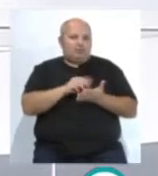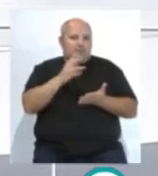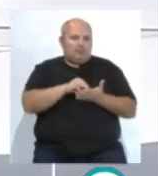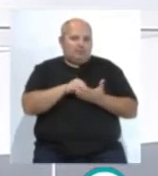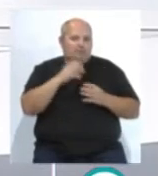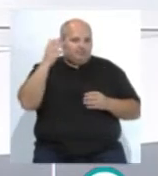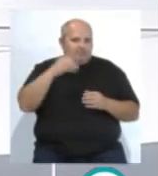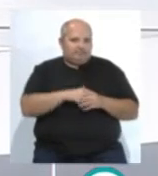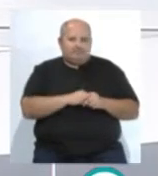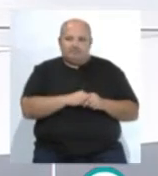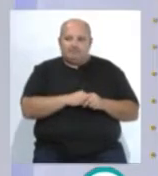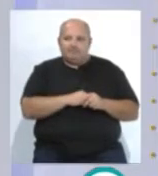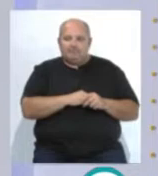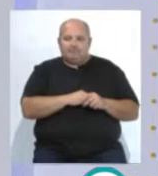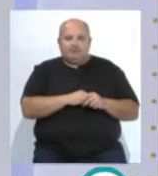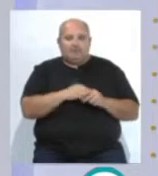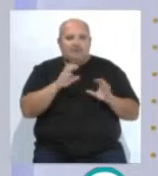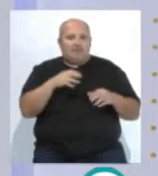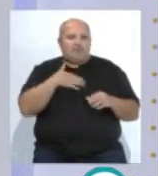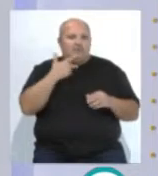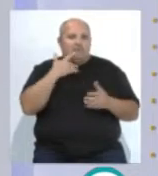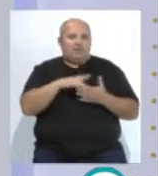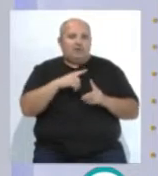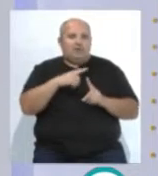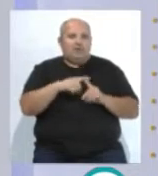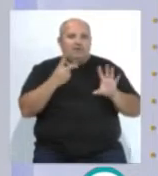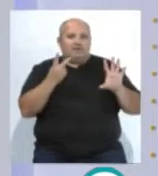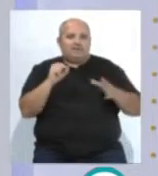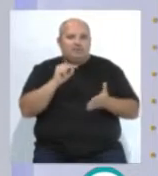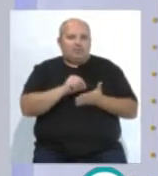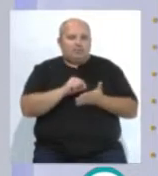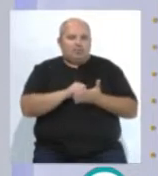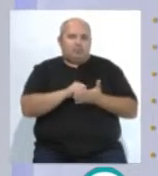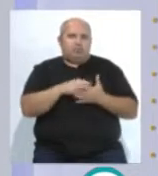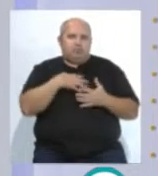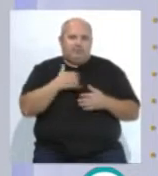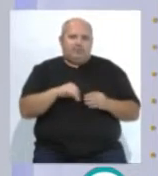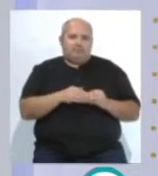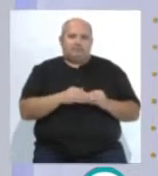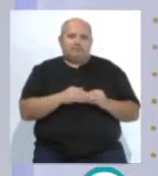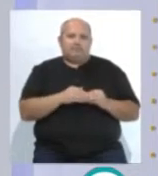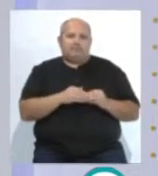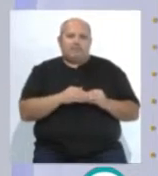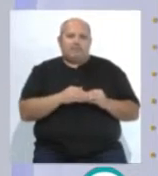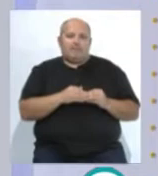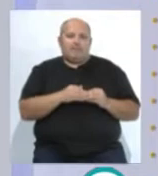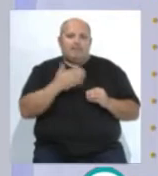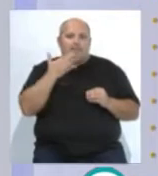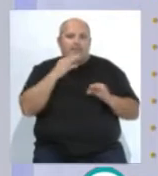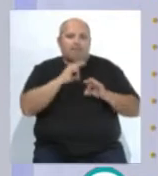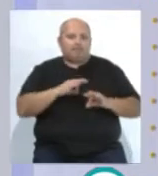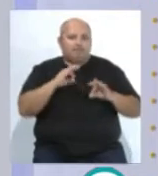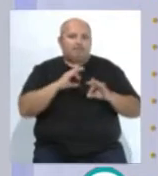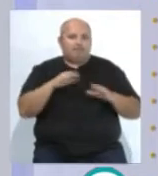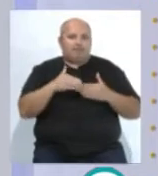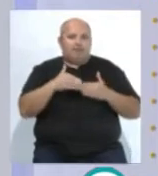Coruña. Y a un récord para el Cádiz, puede ser que puede sumar 70 puntos. Digo que puede sumarlo, a lo mejor sin sumarlo